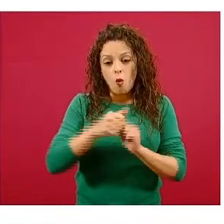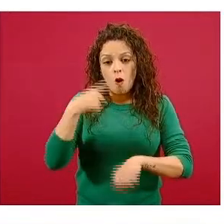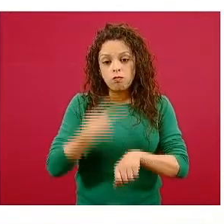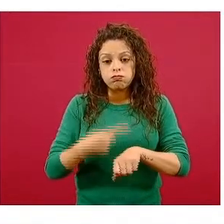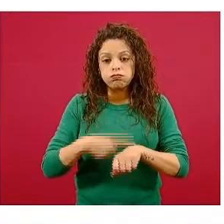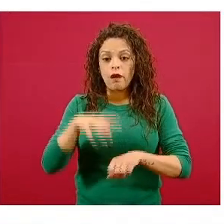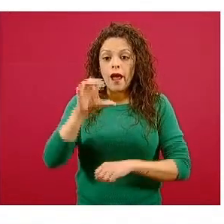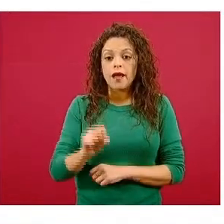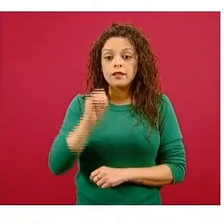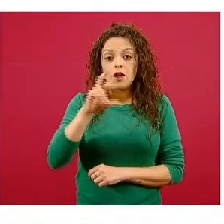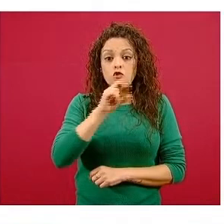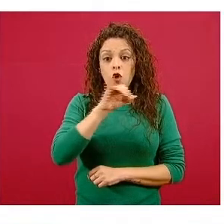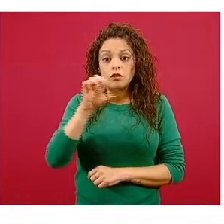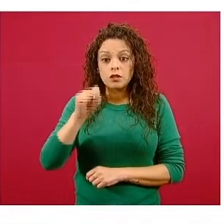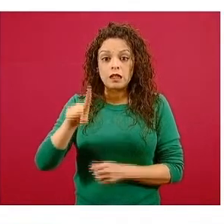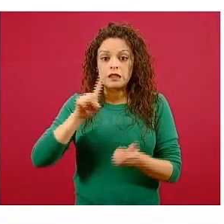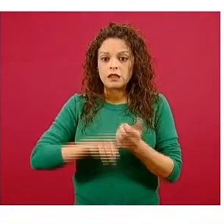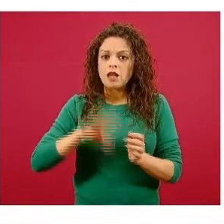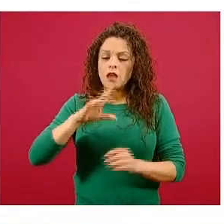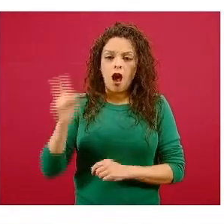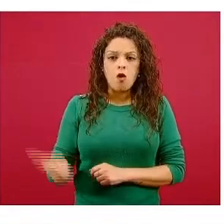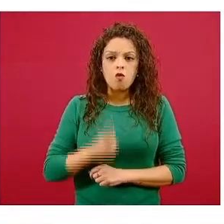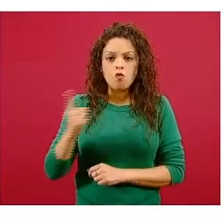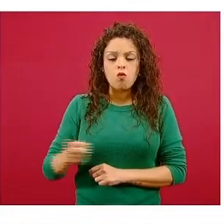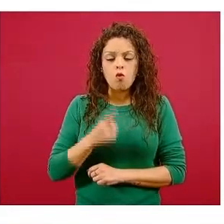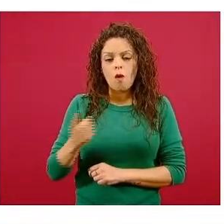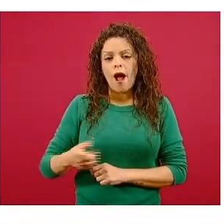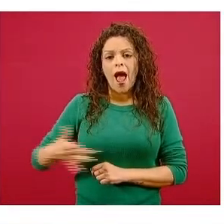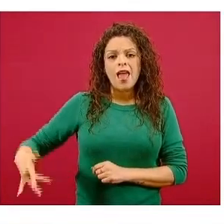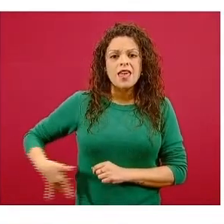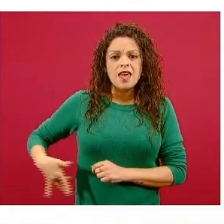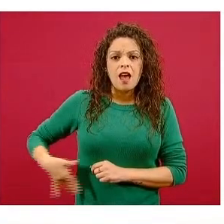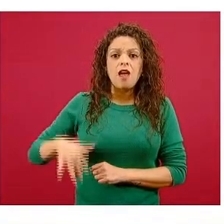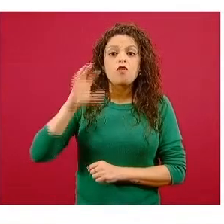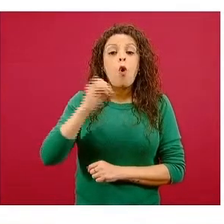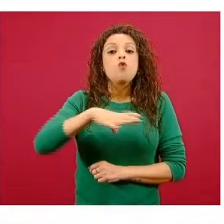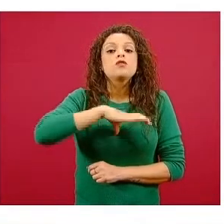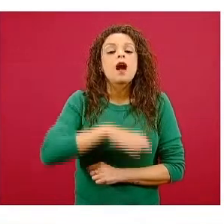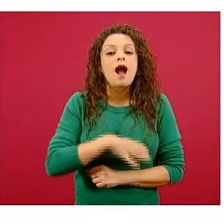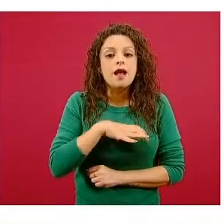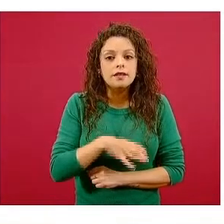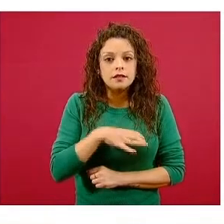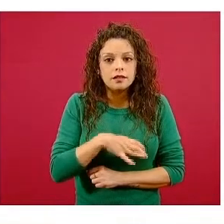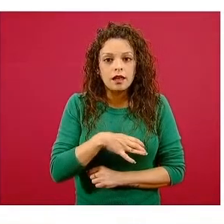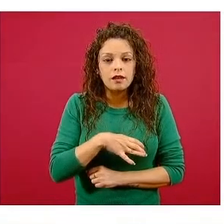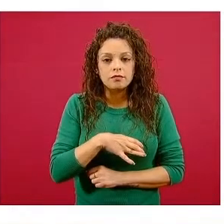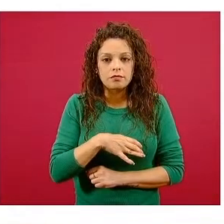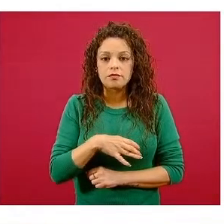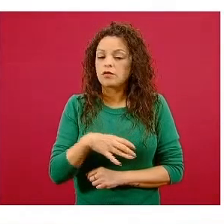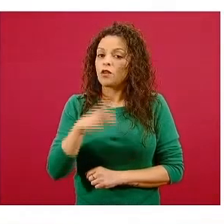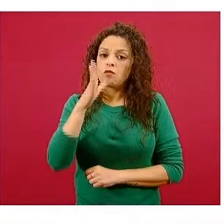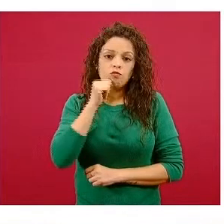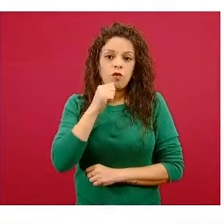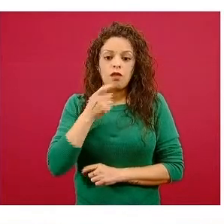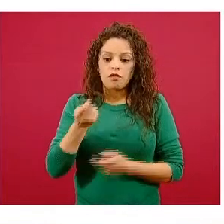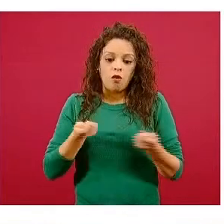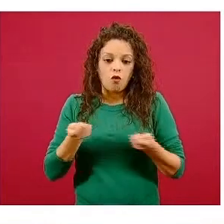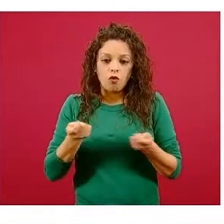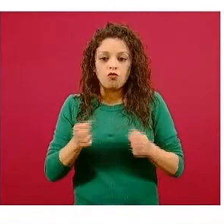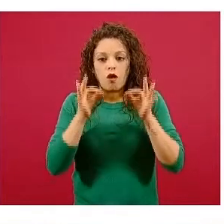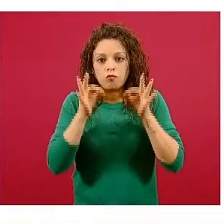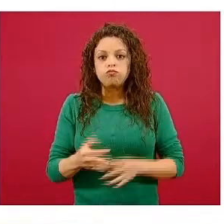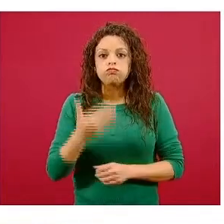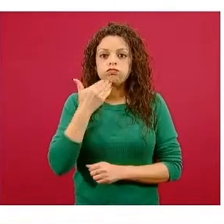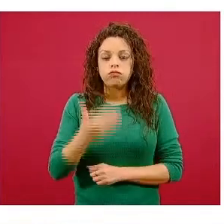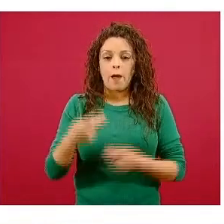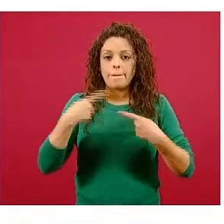ya crónica en el hígado, o cáncer del hígado. Interfiere con un control adecuado del VIH, por lo que